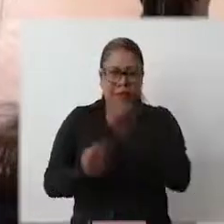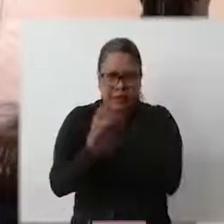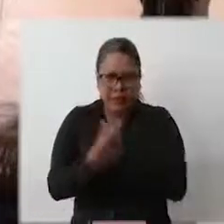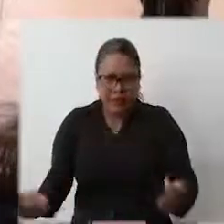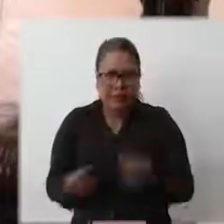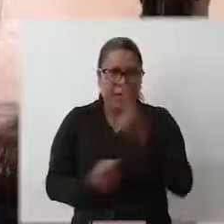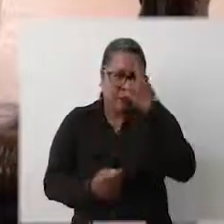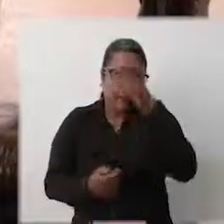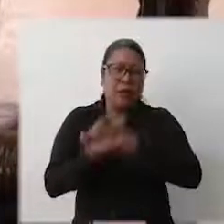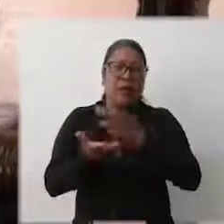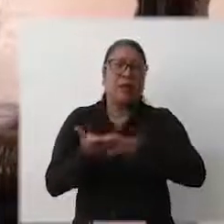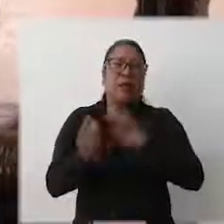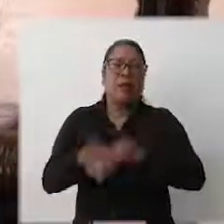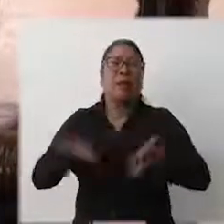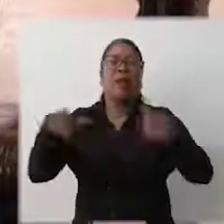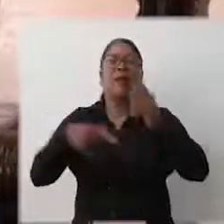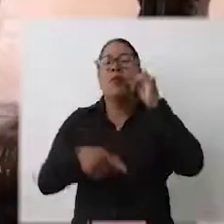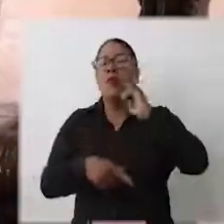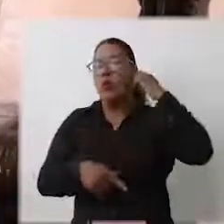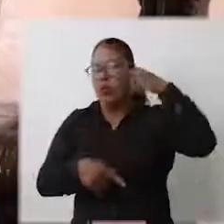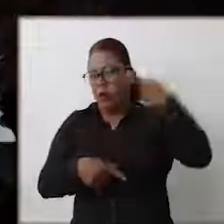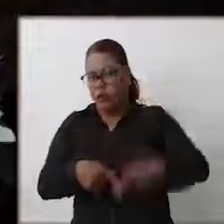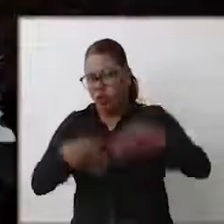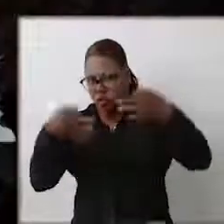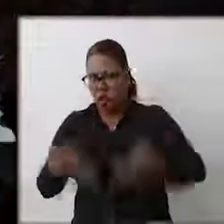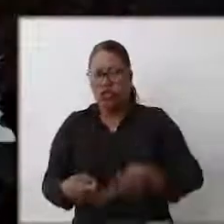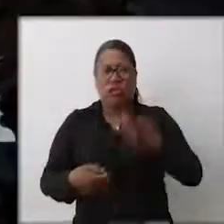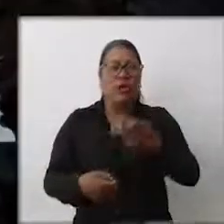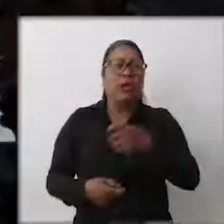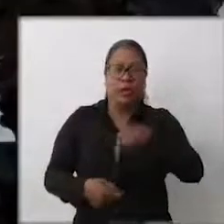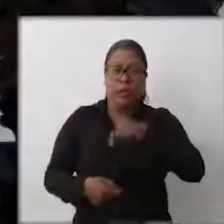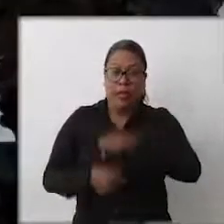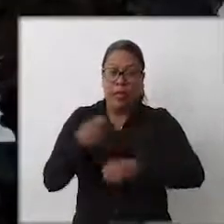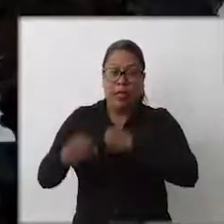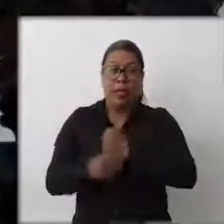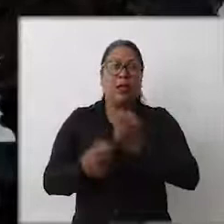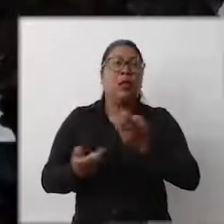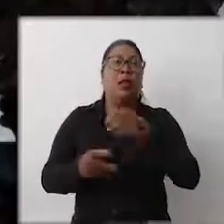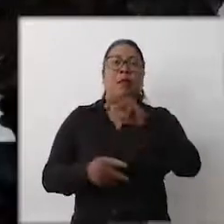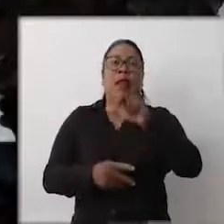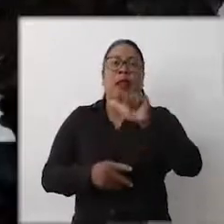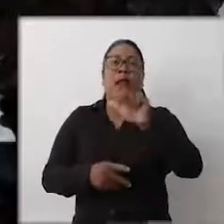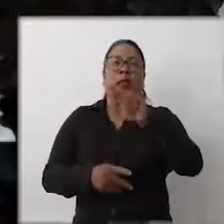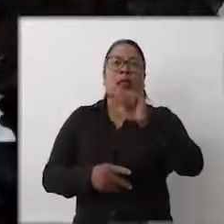Bien, tiene el uso de la palabra la regidora de Yanira Altamirano.